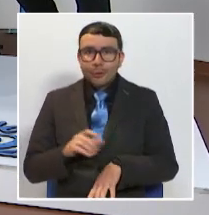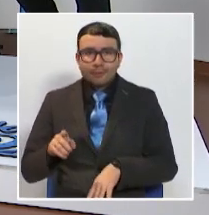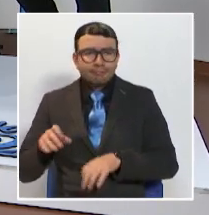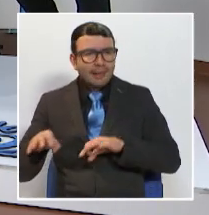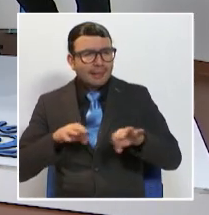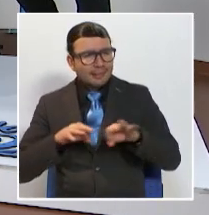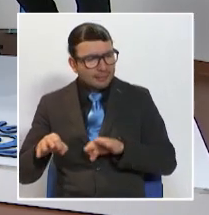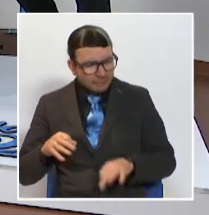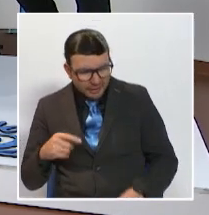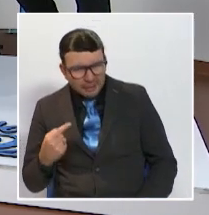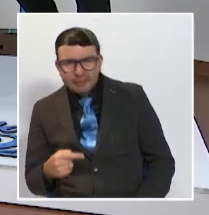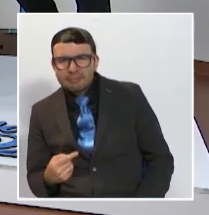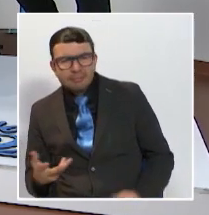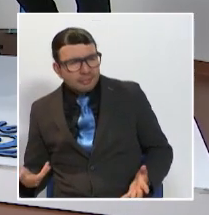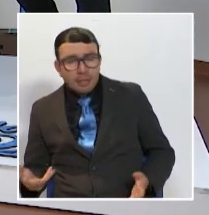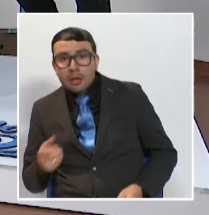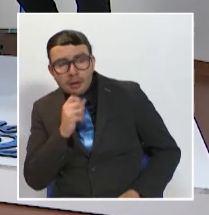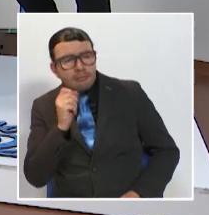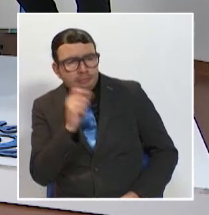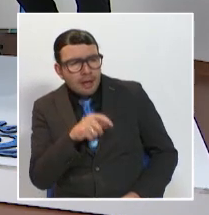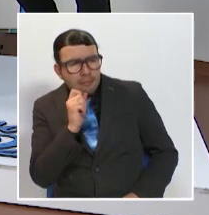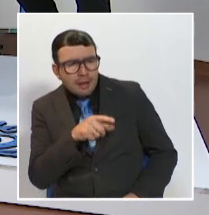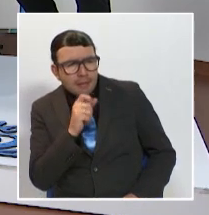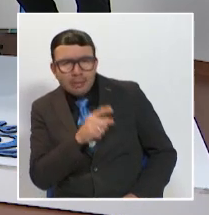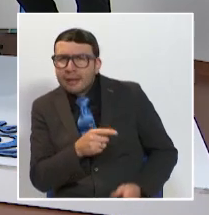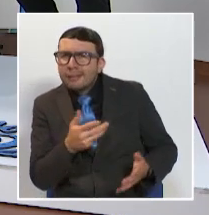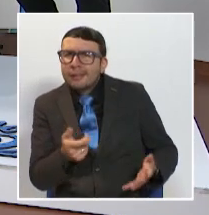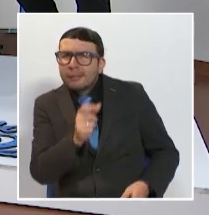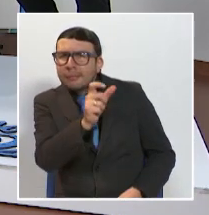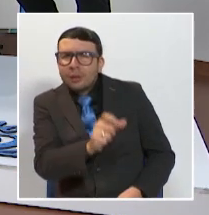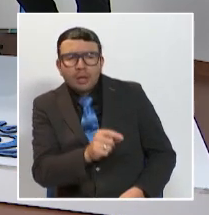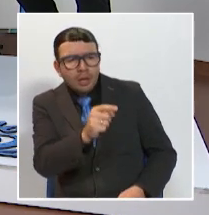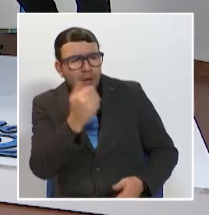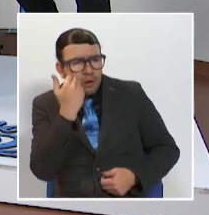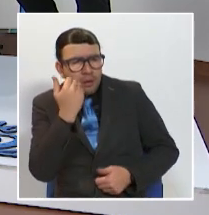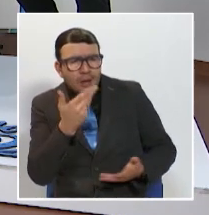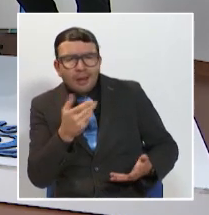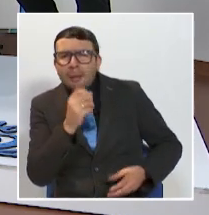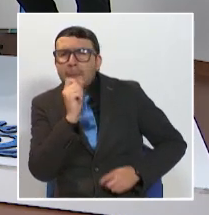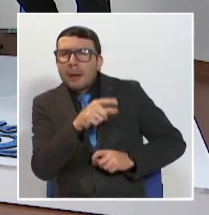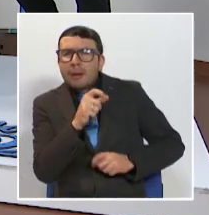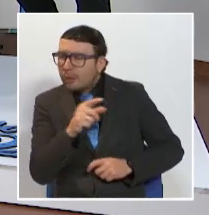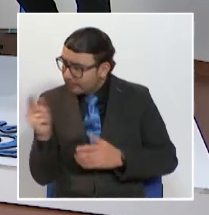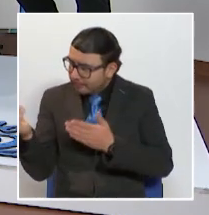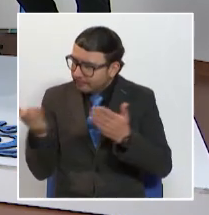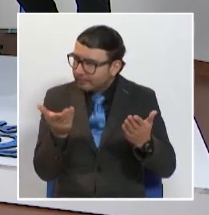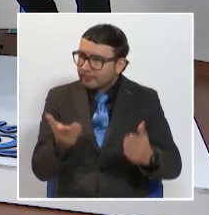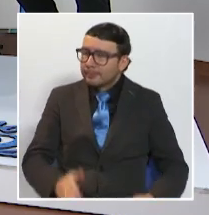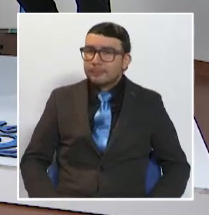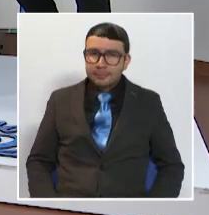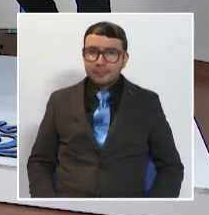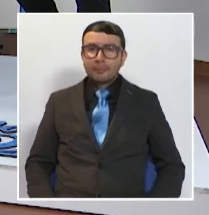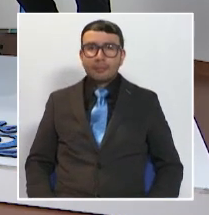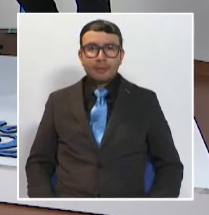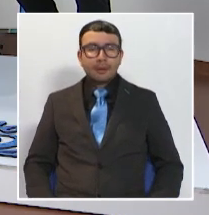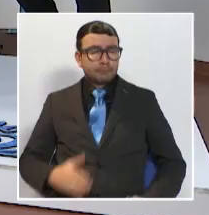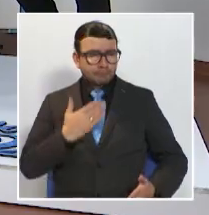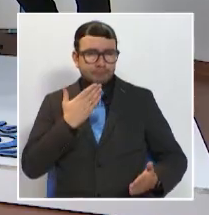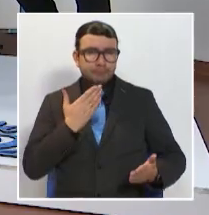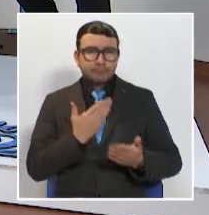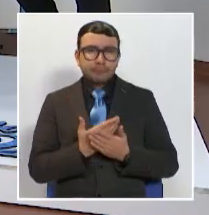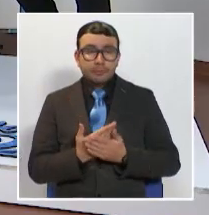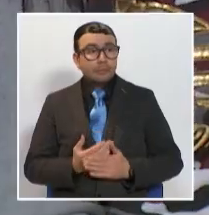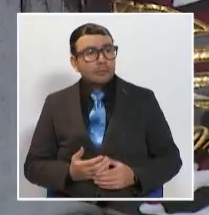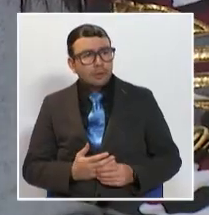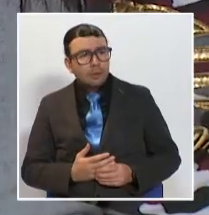qué abordaje le podríamos hacer a este paciente, qué hay que preguntarle. Doctor, adelante. Bueno, muchas gracias. Entonces, en el